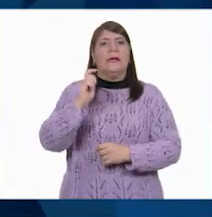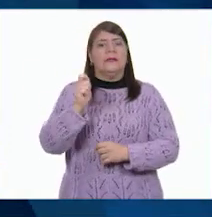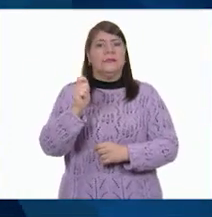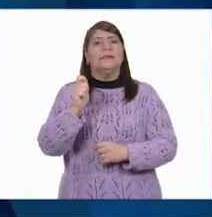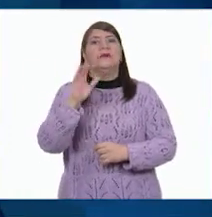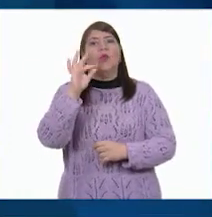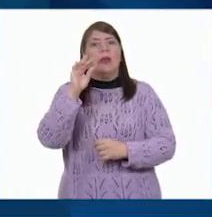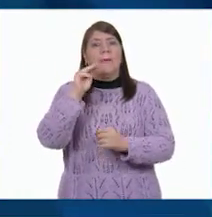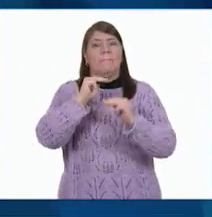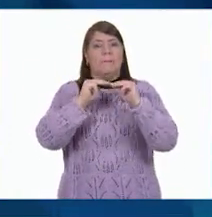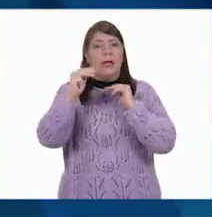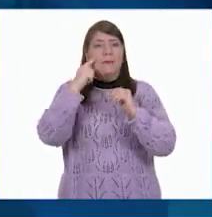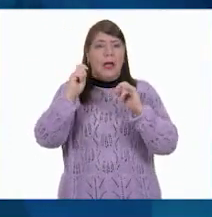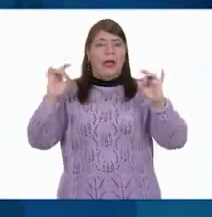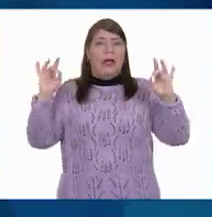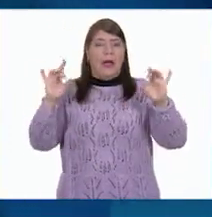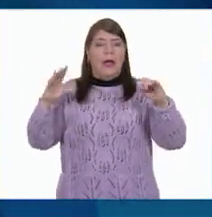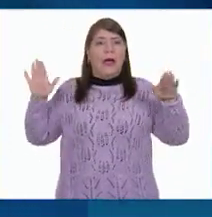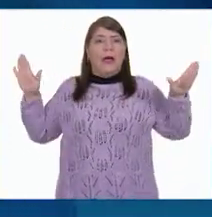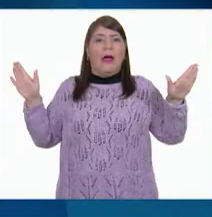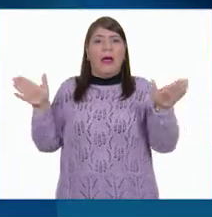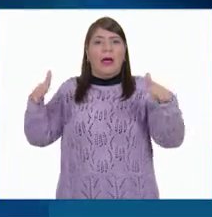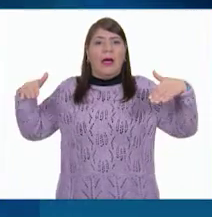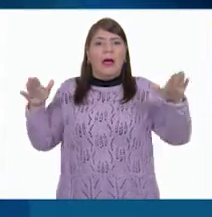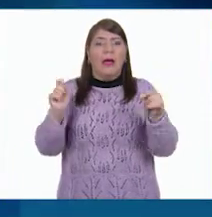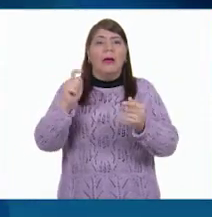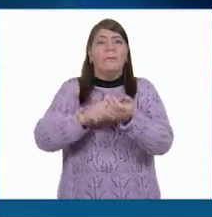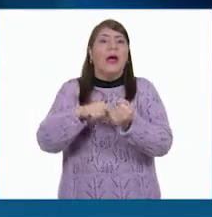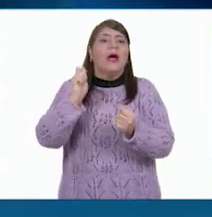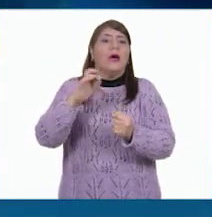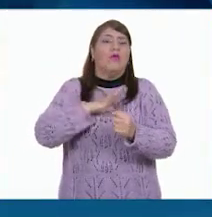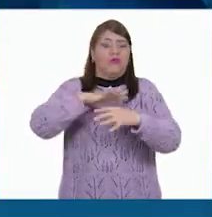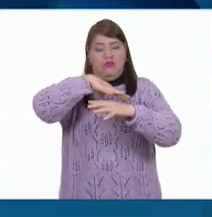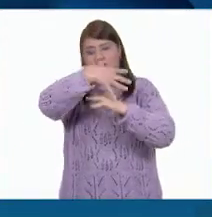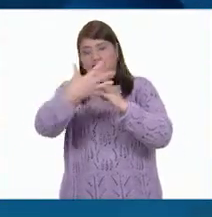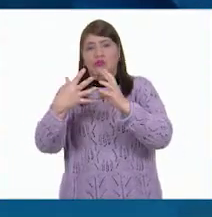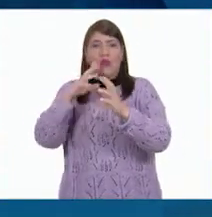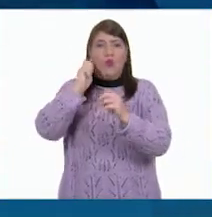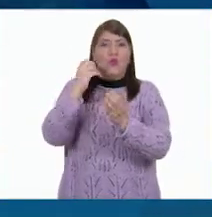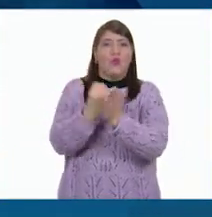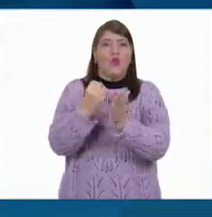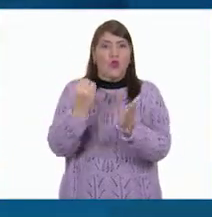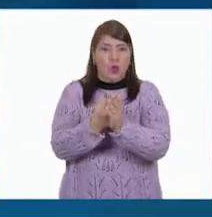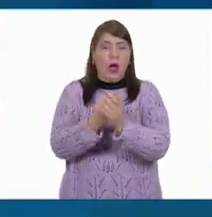hermosa Victoria alada bañada en oro, símbolo de la independencia conquistada.